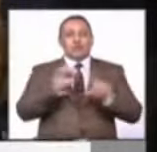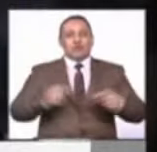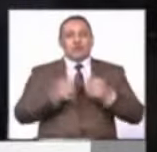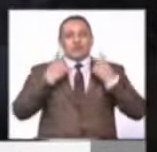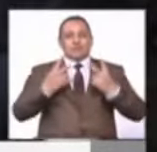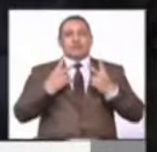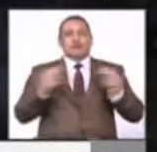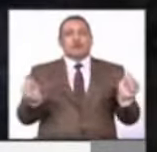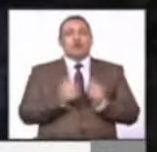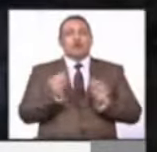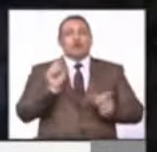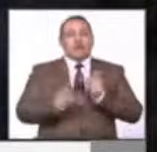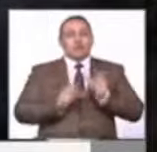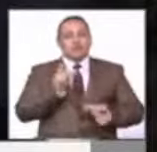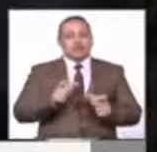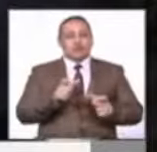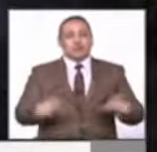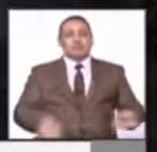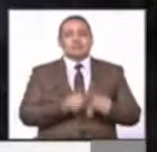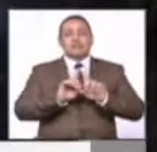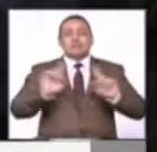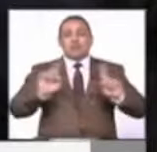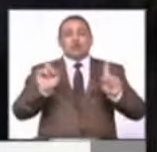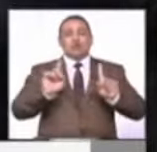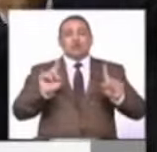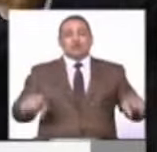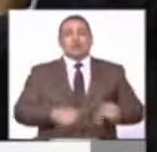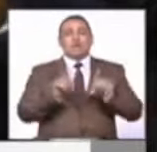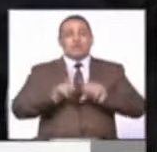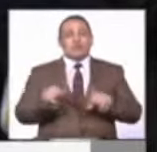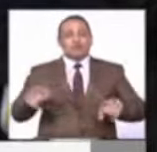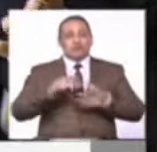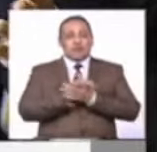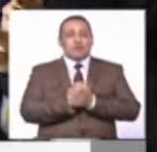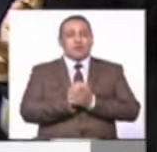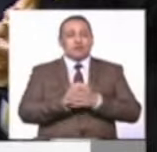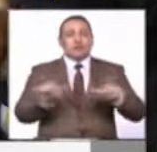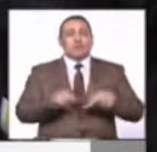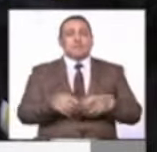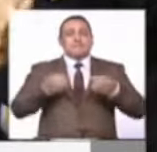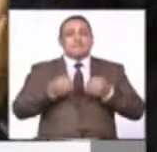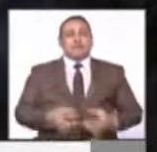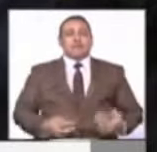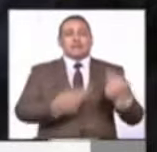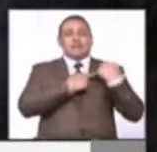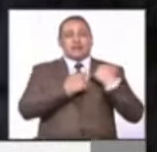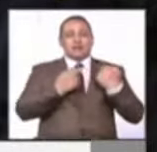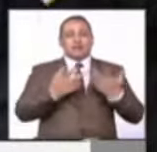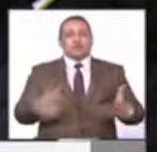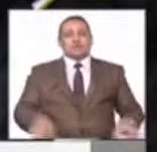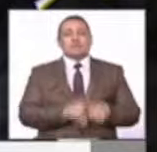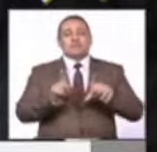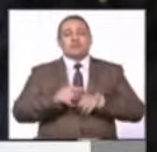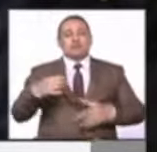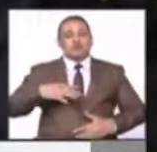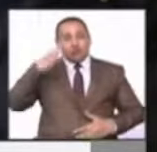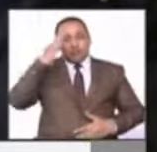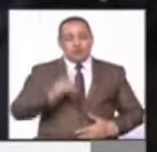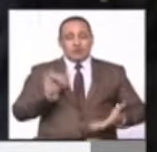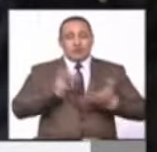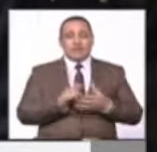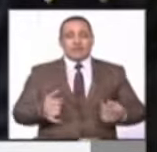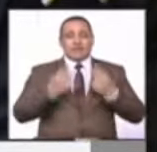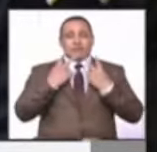que que mi patrocinada ni sus compañeros pierdan el cargo entonces Entonces yo creo que esto es